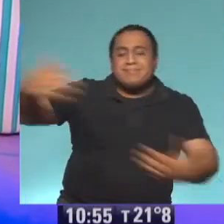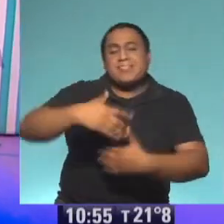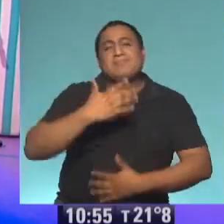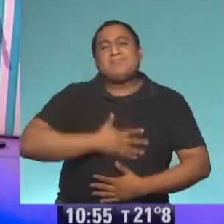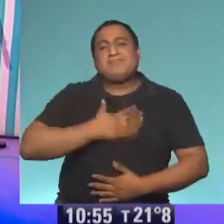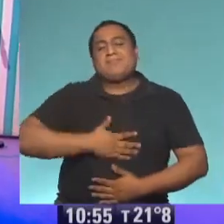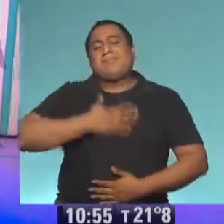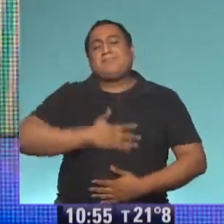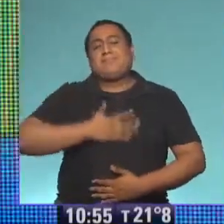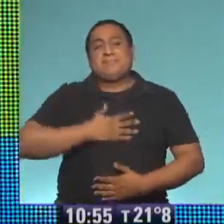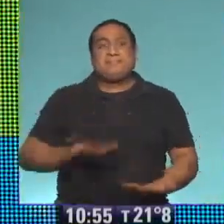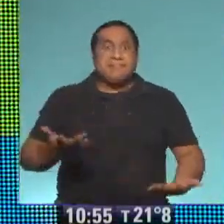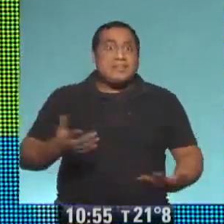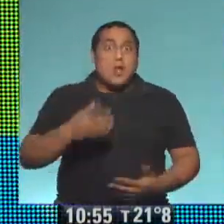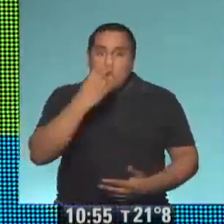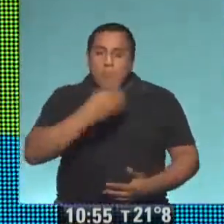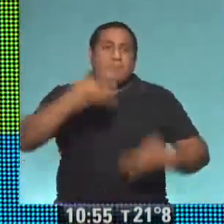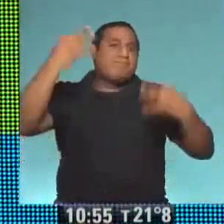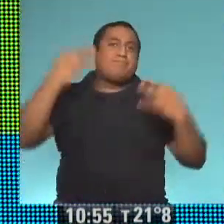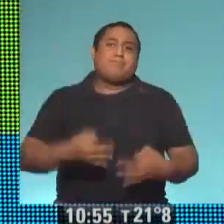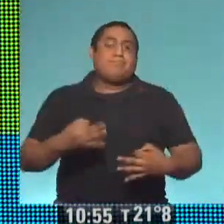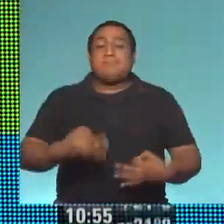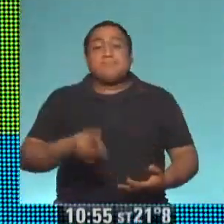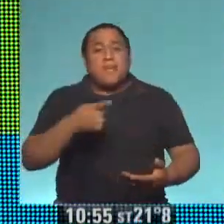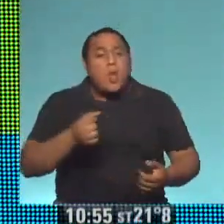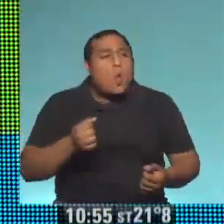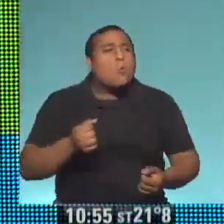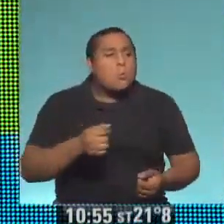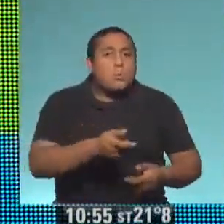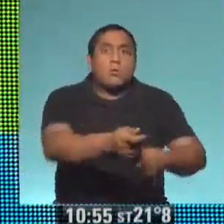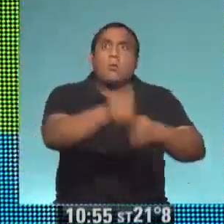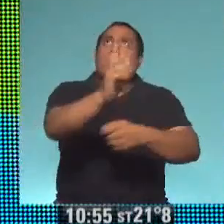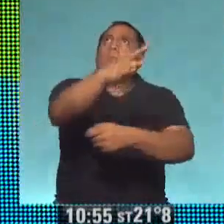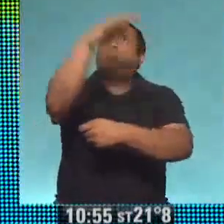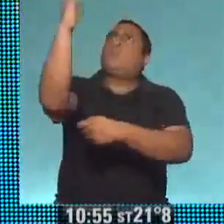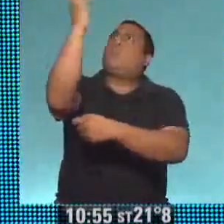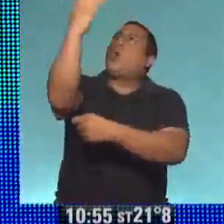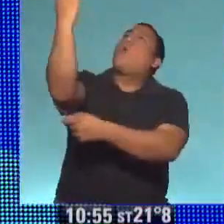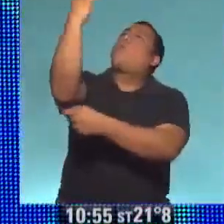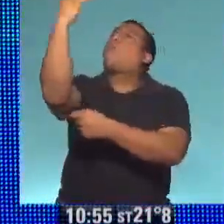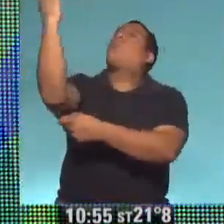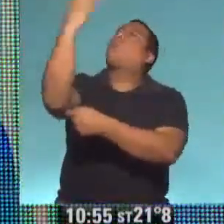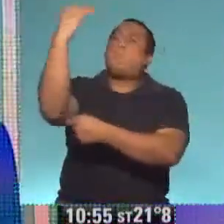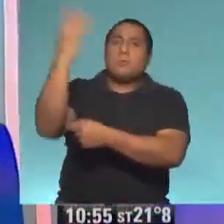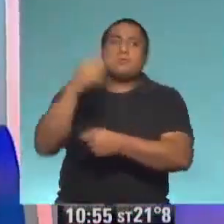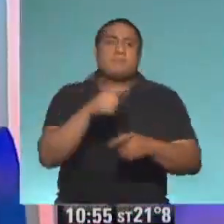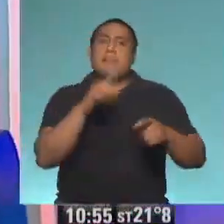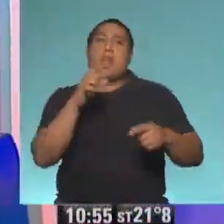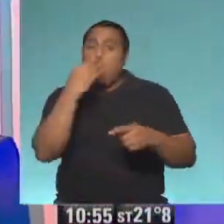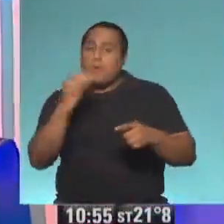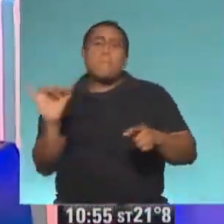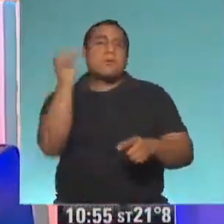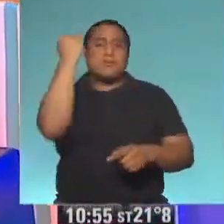lobo encontró su profesión. Remontando barriletes es sin duda el mejor.